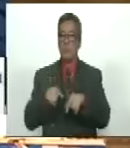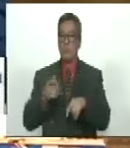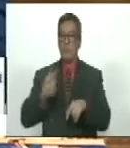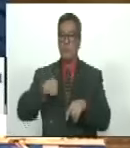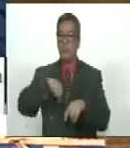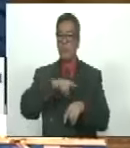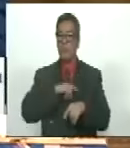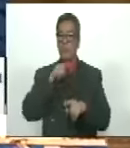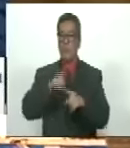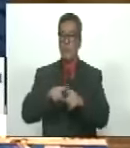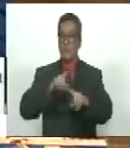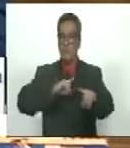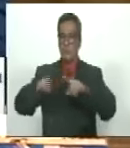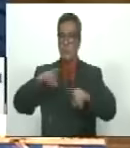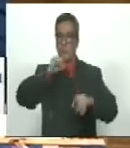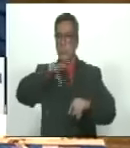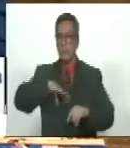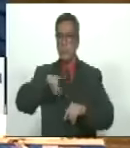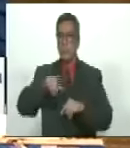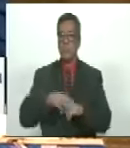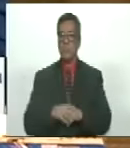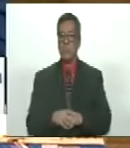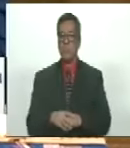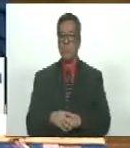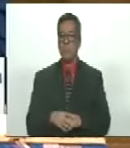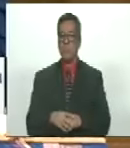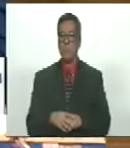por un mandato histórico.